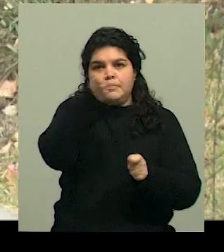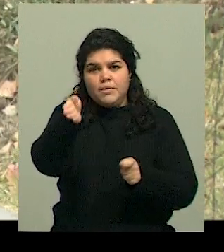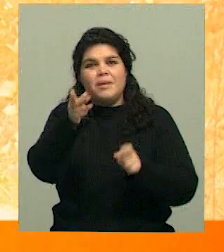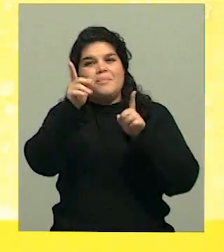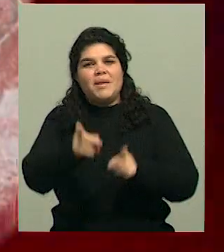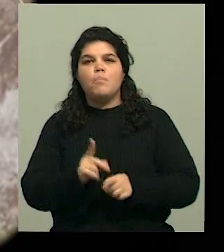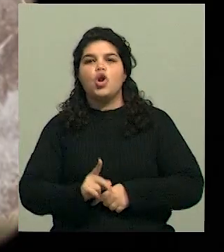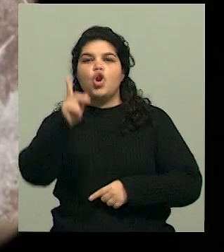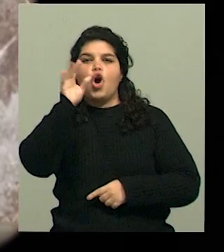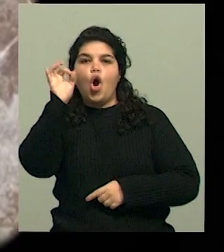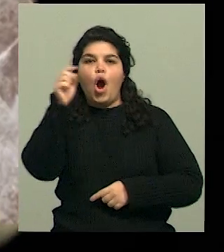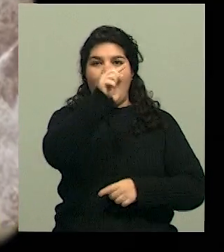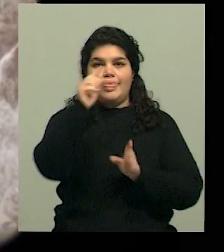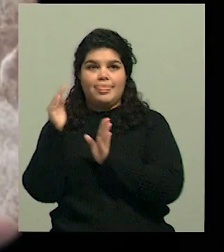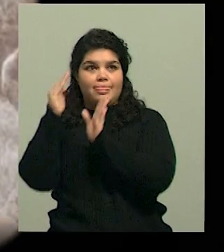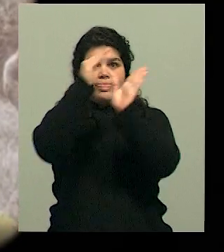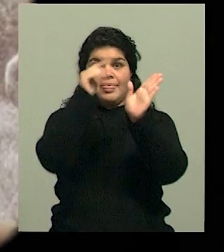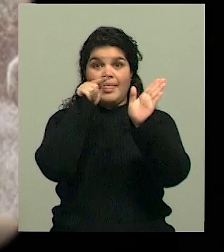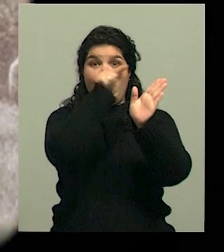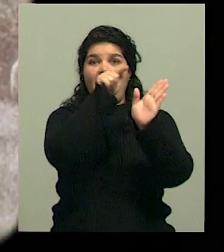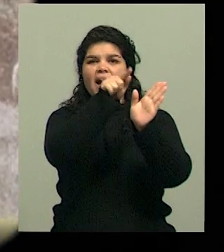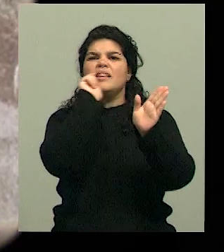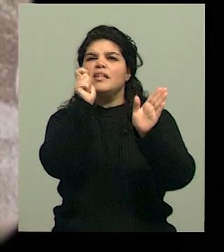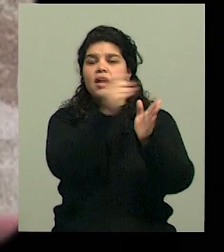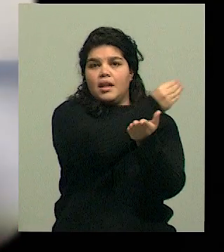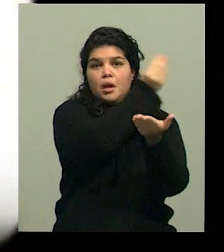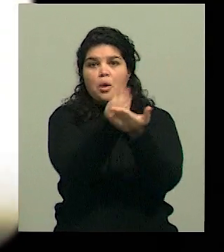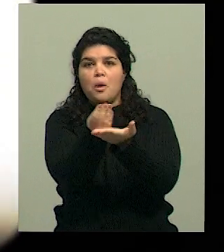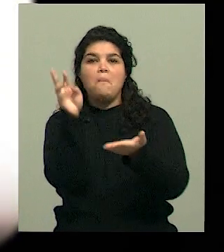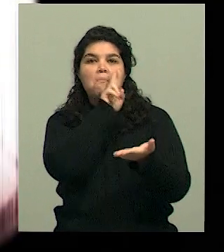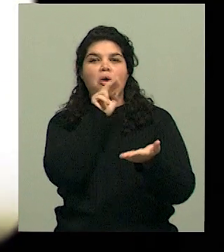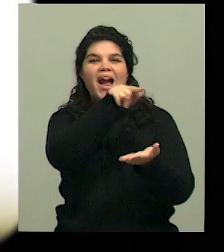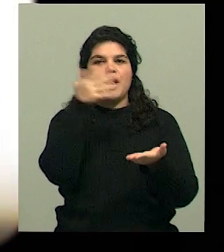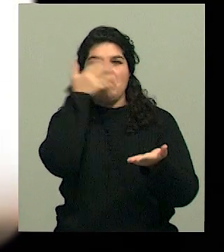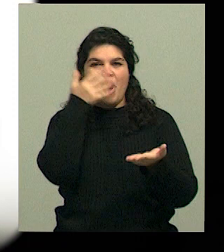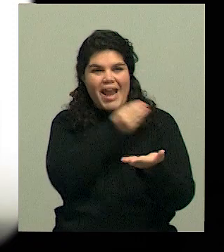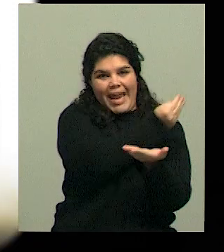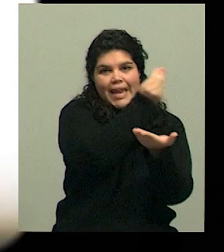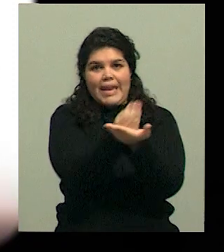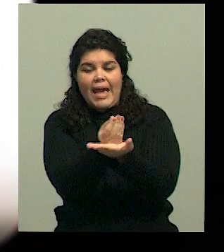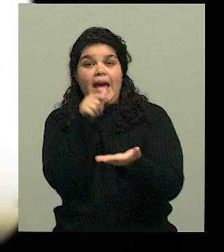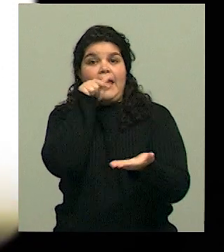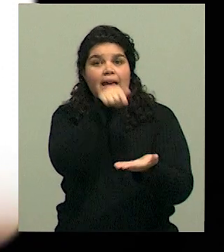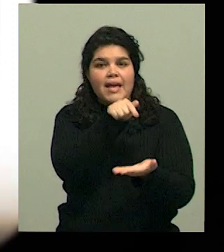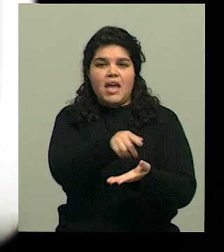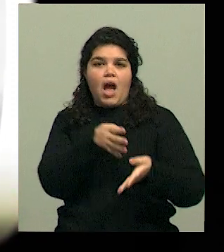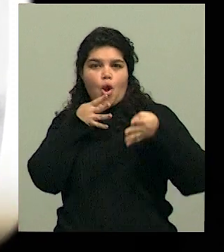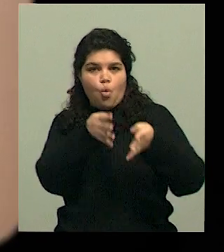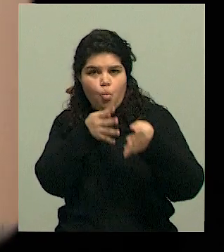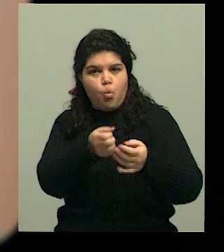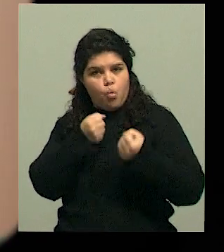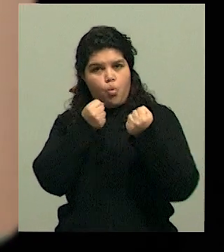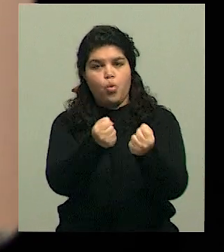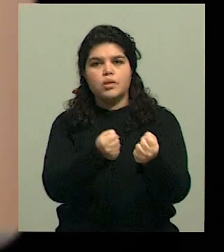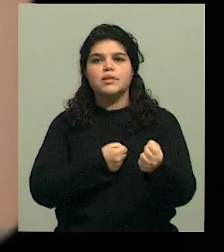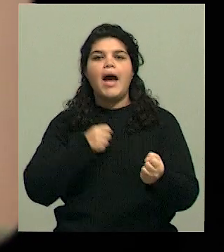noroeste argentino, Belgrano. Allí se incorpora María Remedios del Valle. Esta era una mujer luchadora, afrodescendiente, no